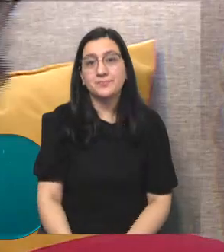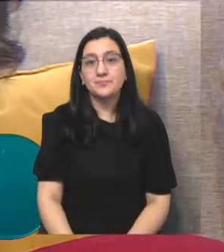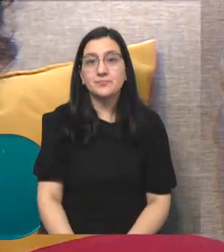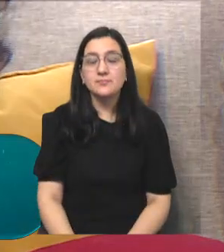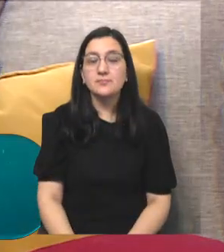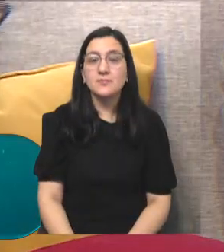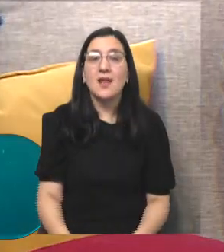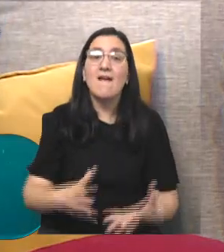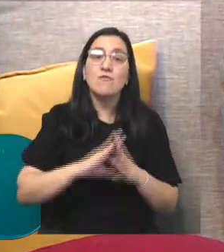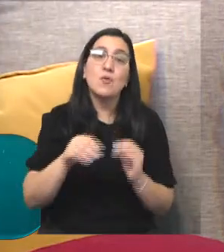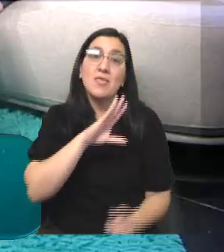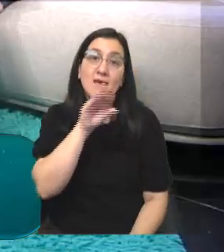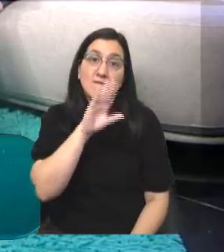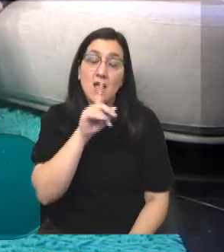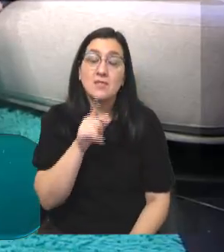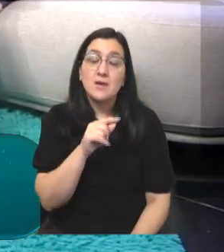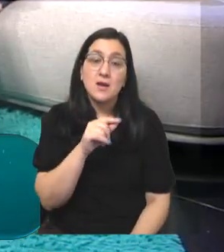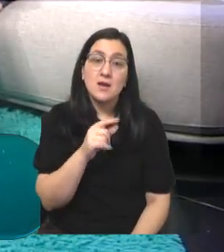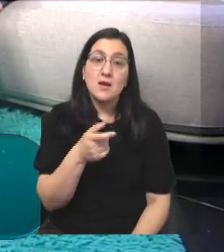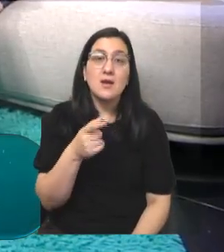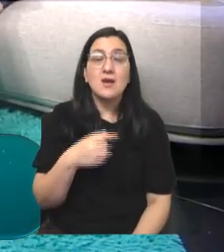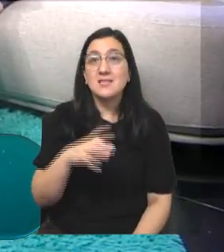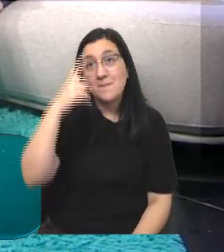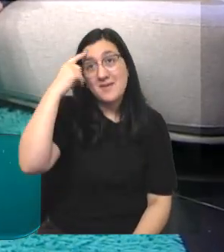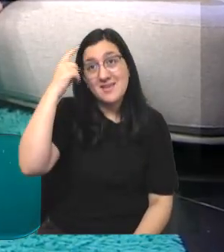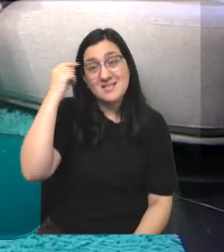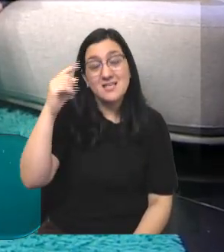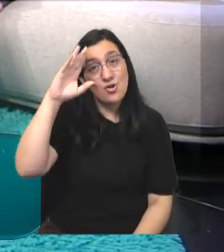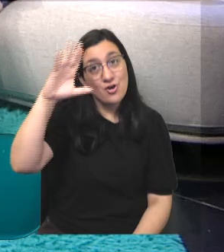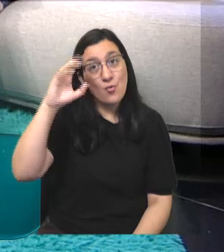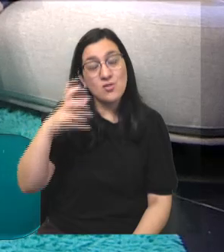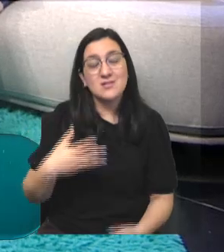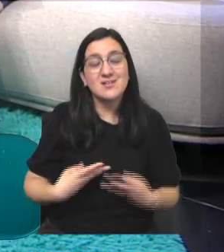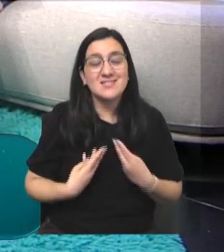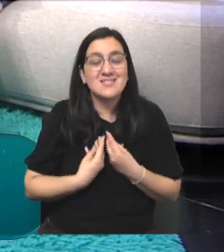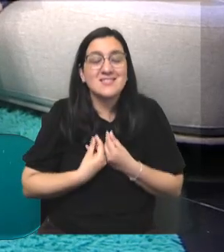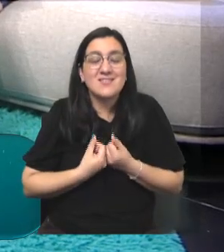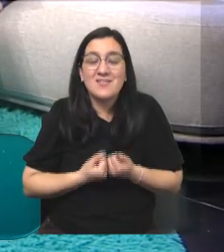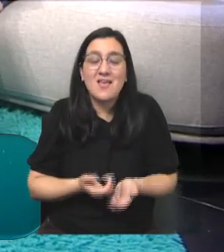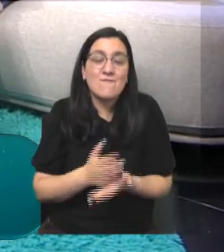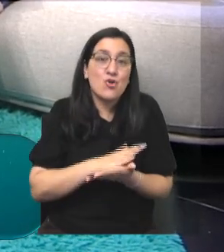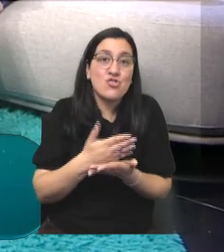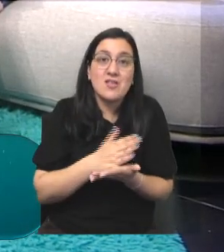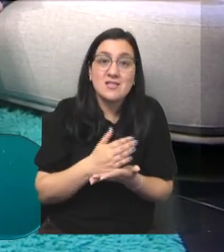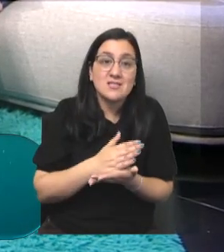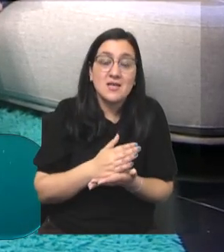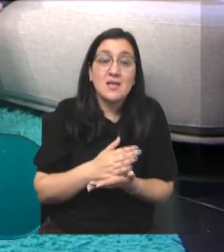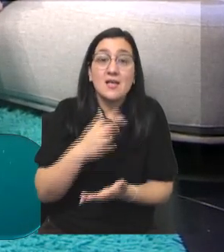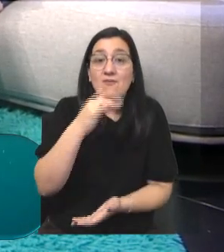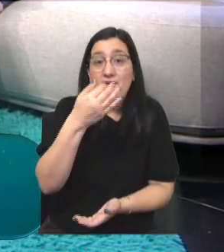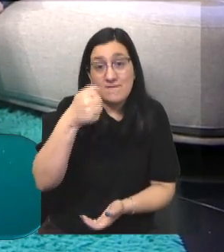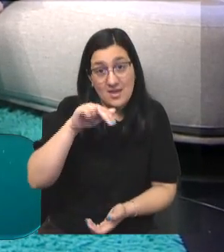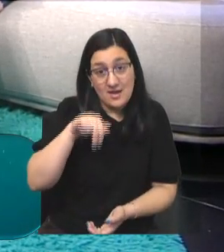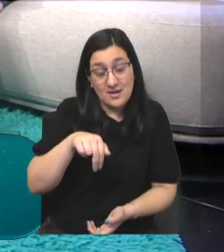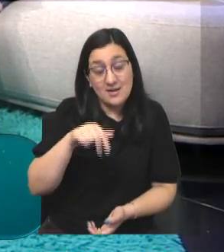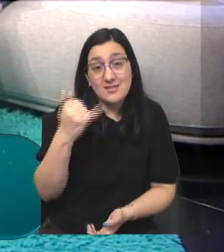tonalidad, sino las palabras. Las vivencias, los recuerdos, ¿no? Hay una sensibilidad fronteriza que la tiene Fabián y que yo no... Vos no la